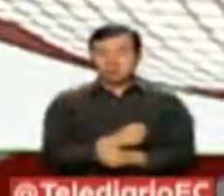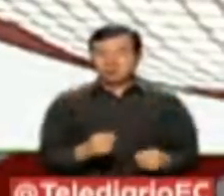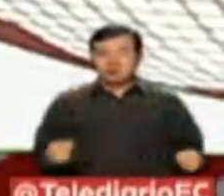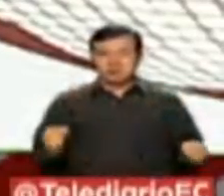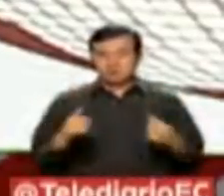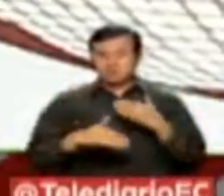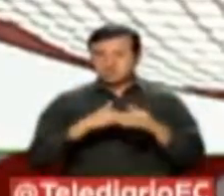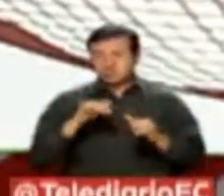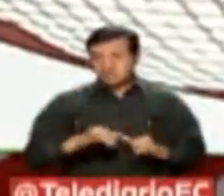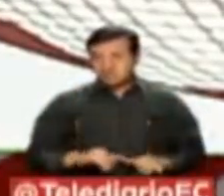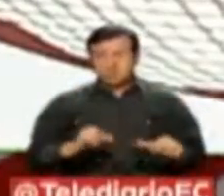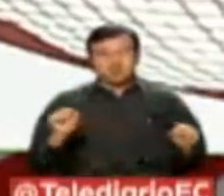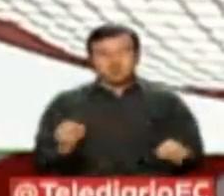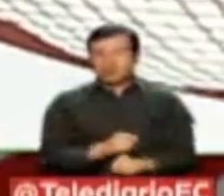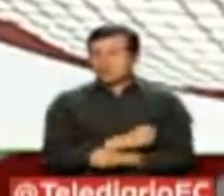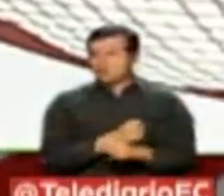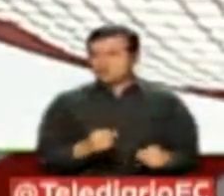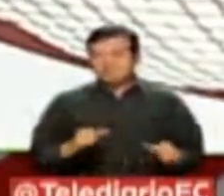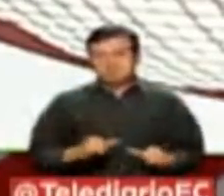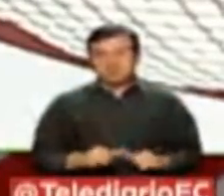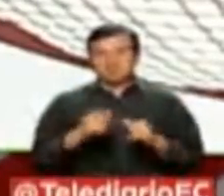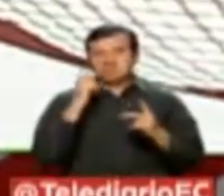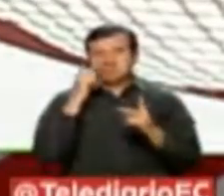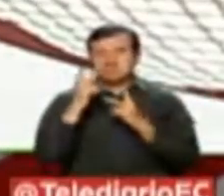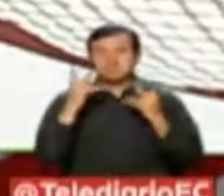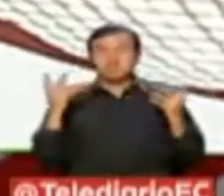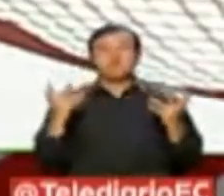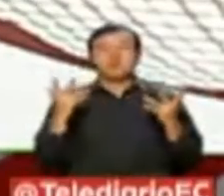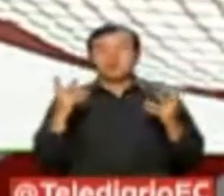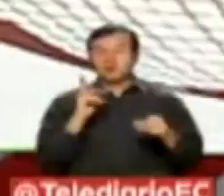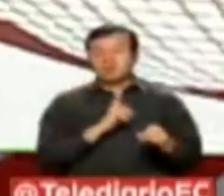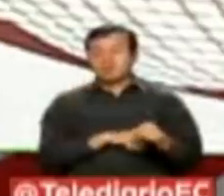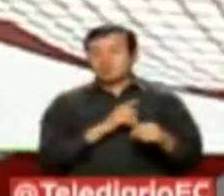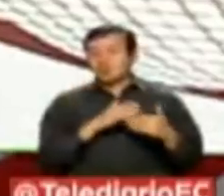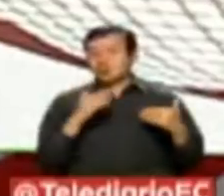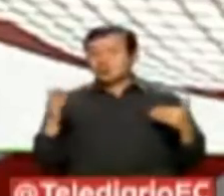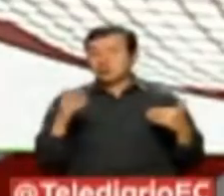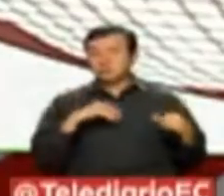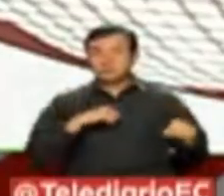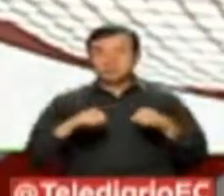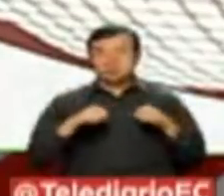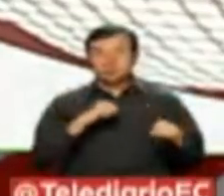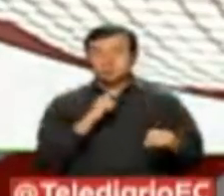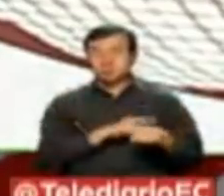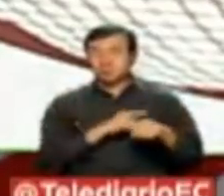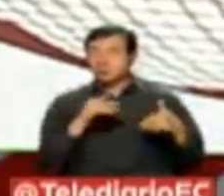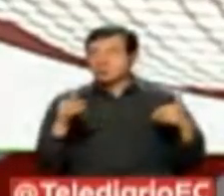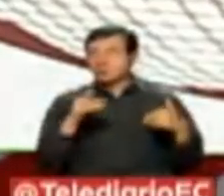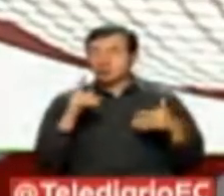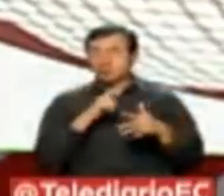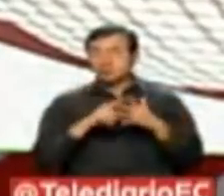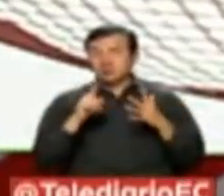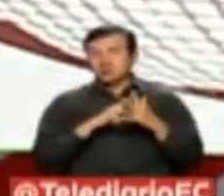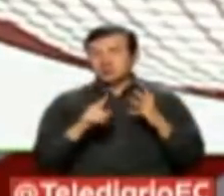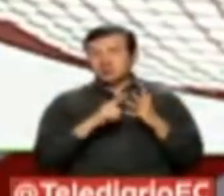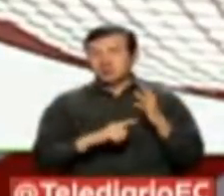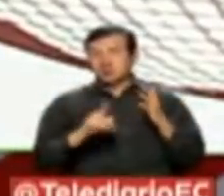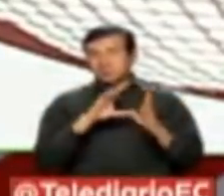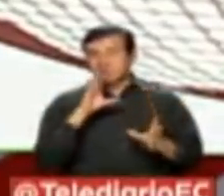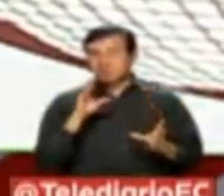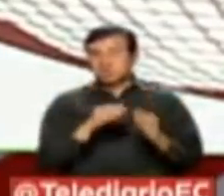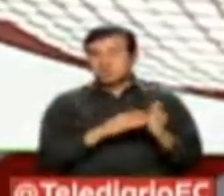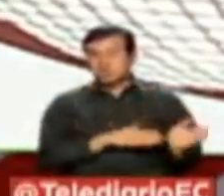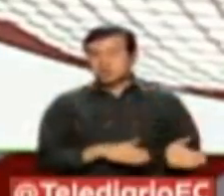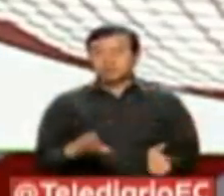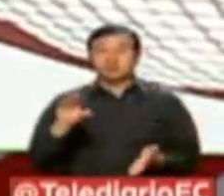continuidad no es posible la continuidad de una figura de más que ha estado por un periodo de gestión aquí vamos a marcar algunas distancias con lo que sucede en